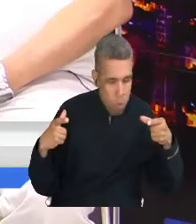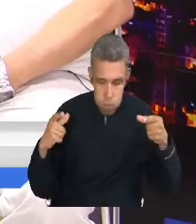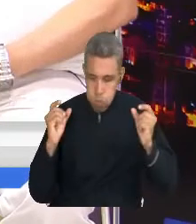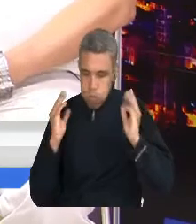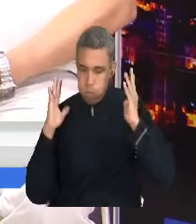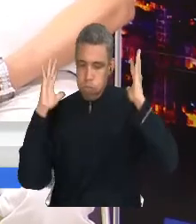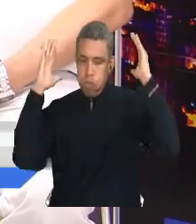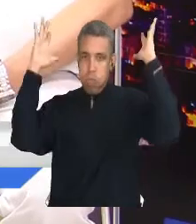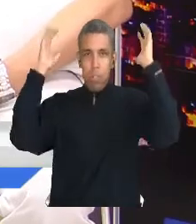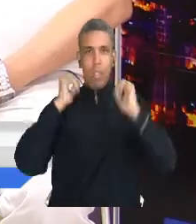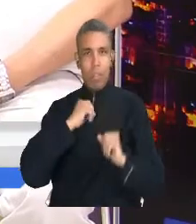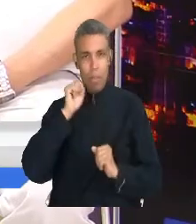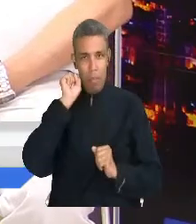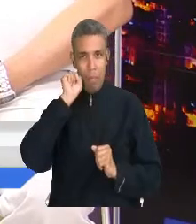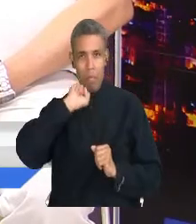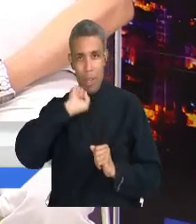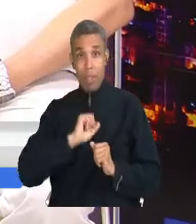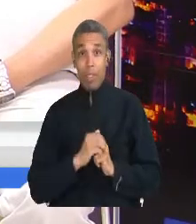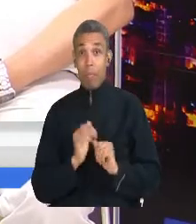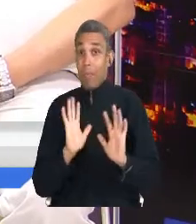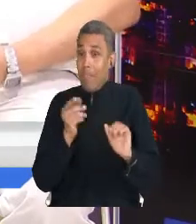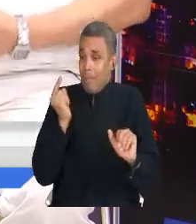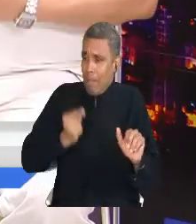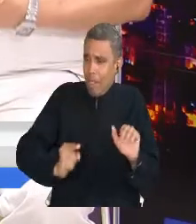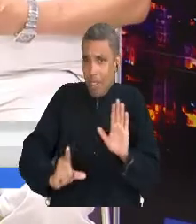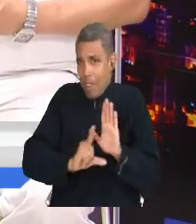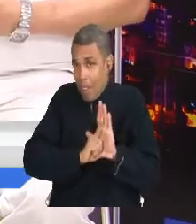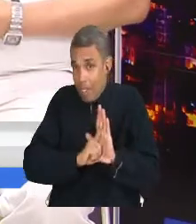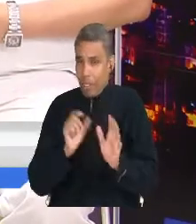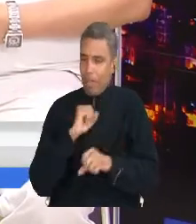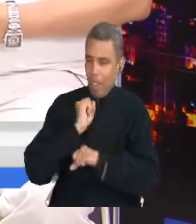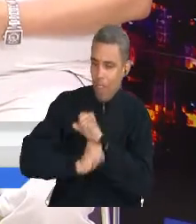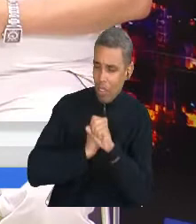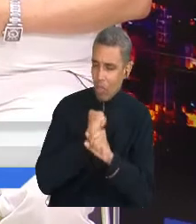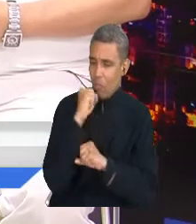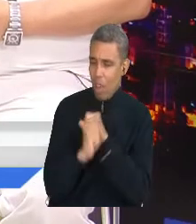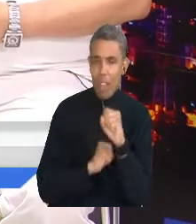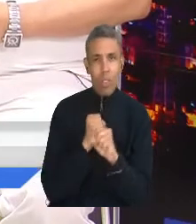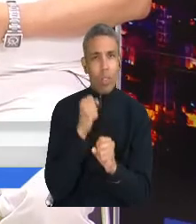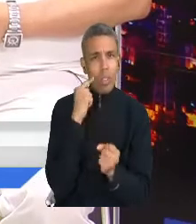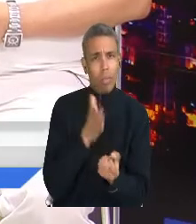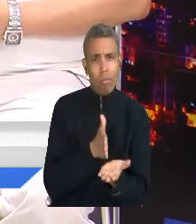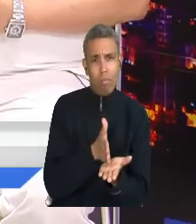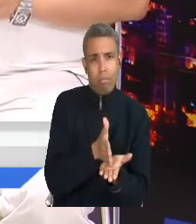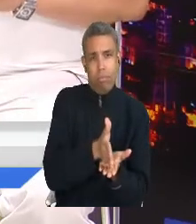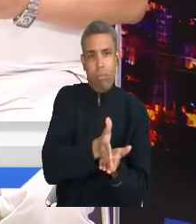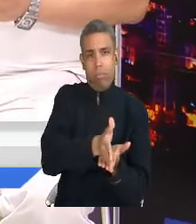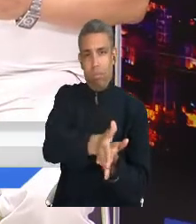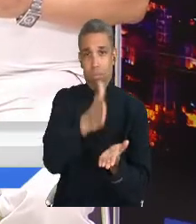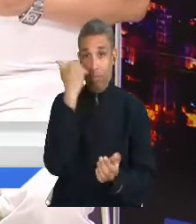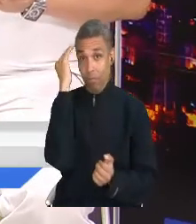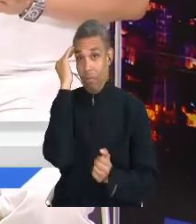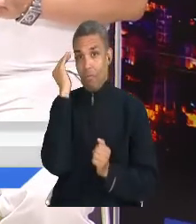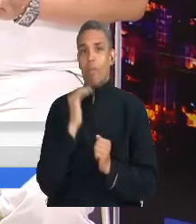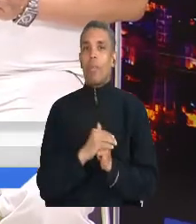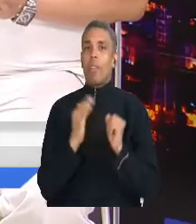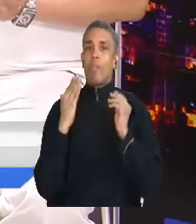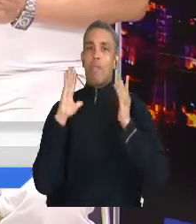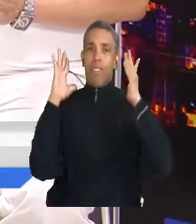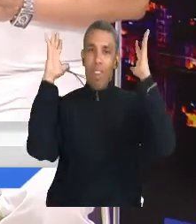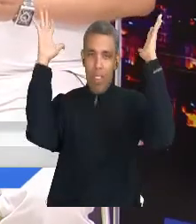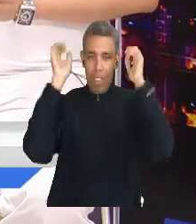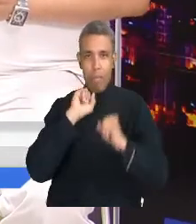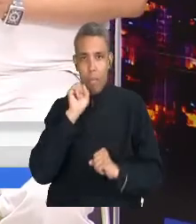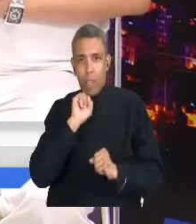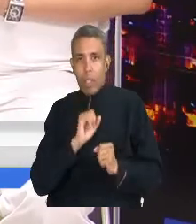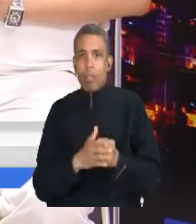se institucionalizó, fue para eso, para celebrar el aniversario de la ciudad. Entonces tenemos una